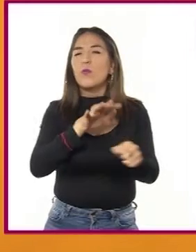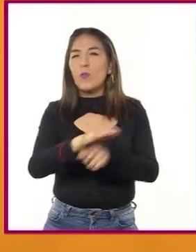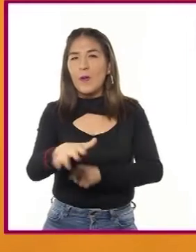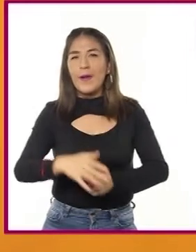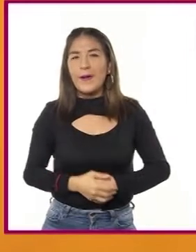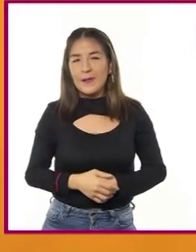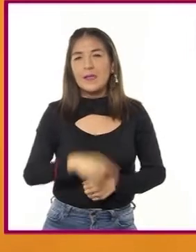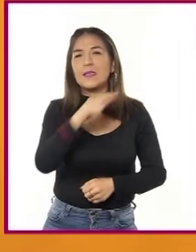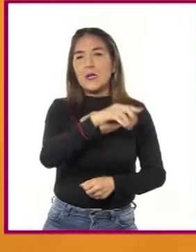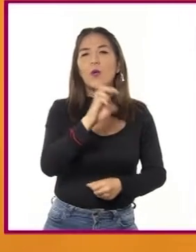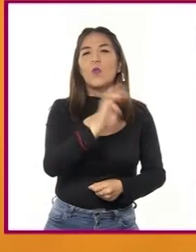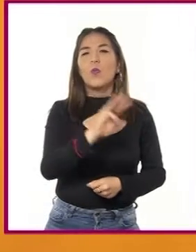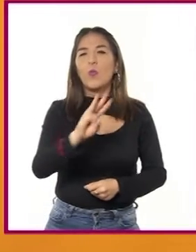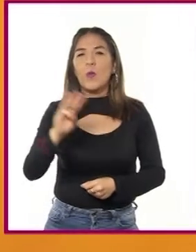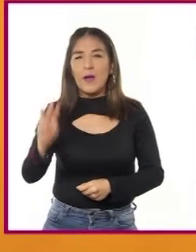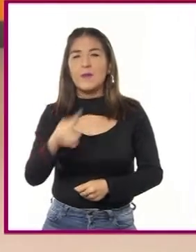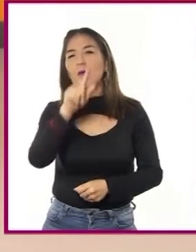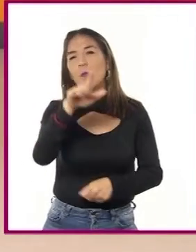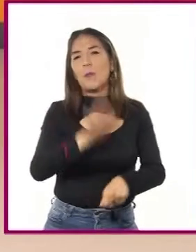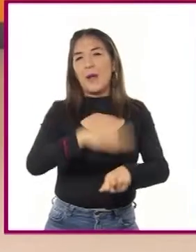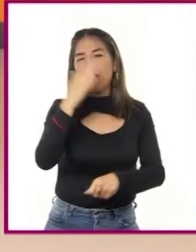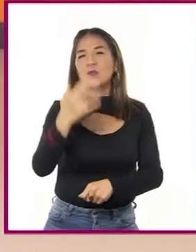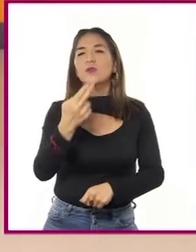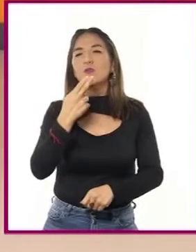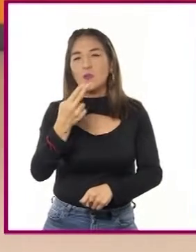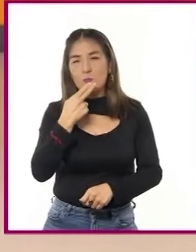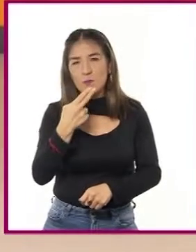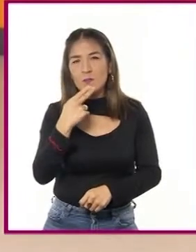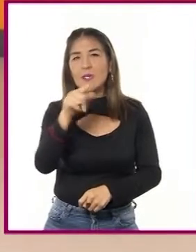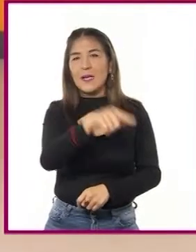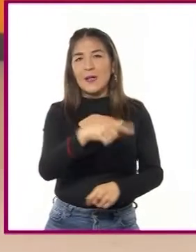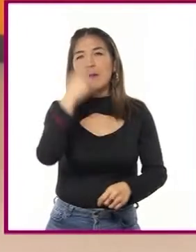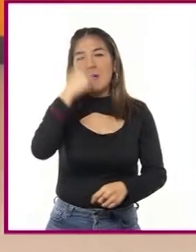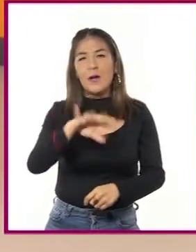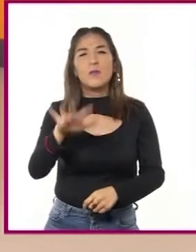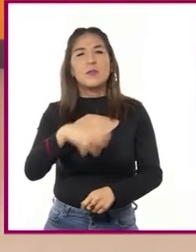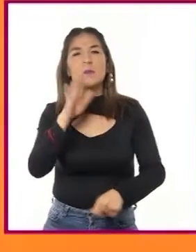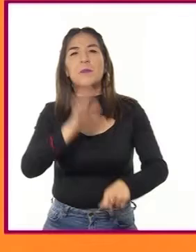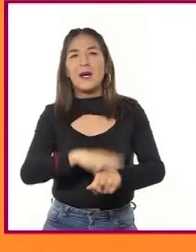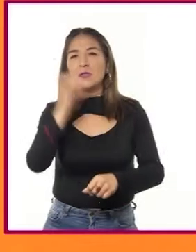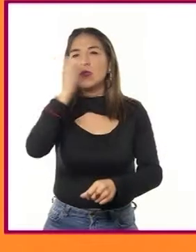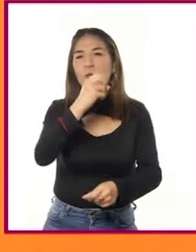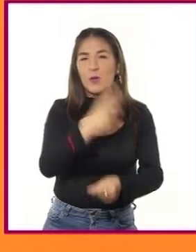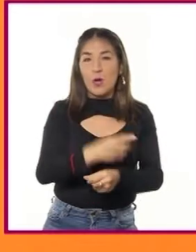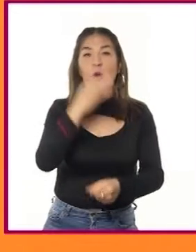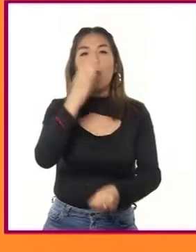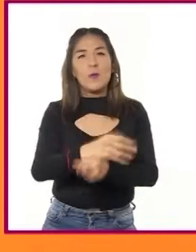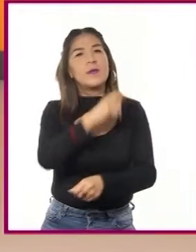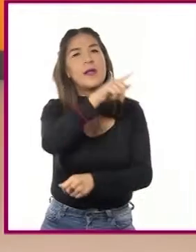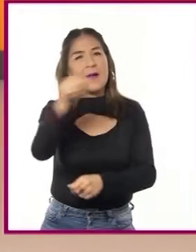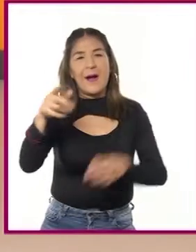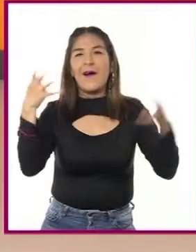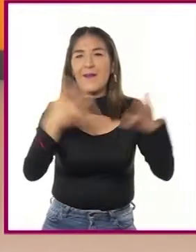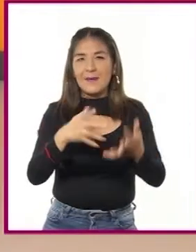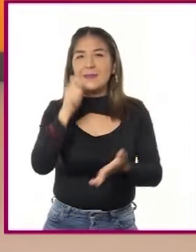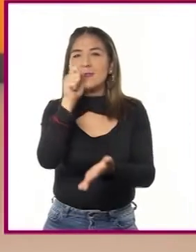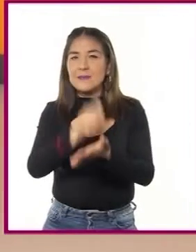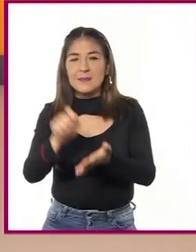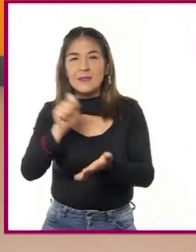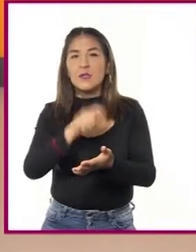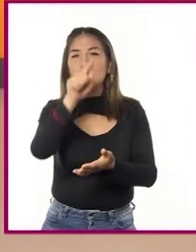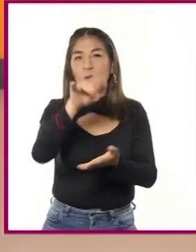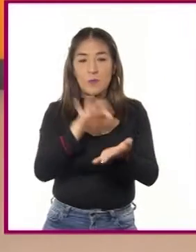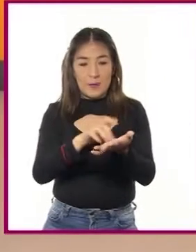es el navegador que normalmente usan. Para ver más opciones, las y los retamos a escribir en su